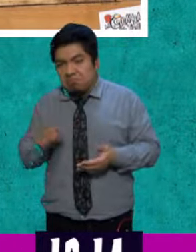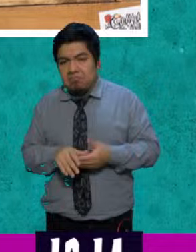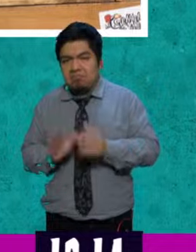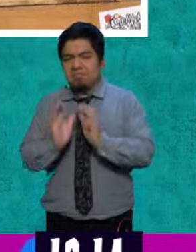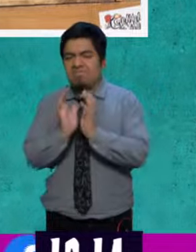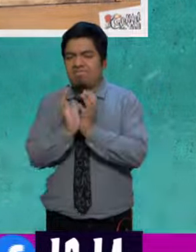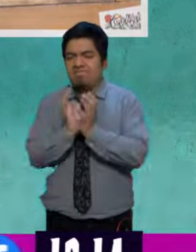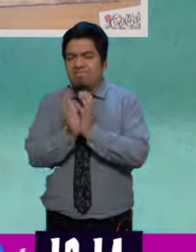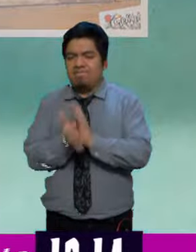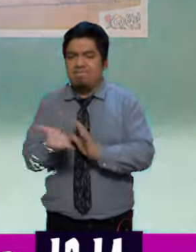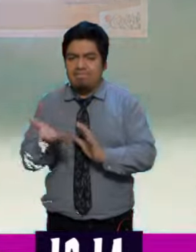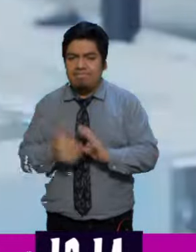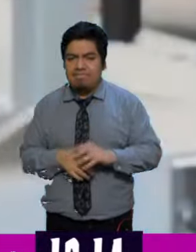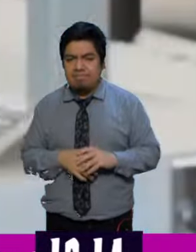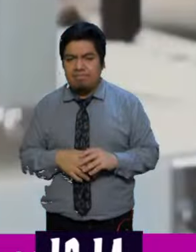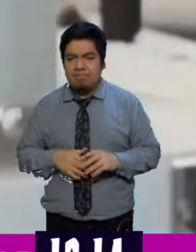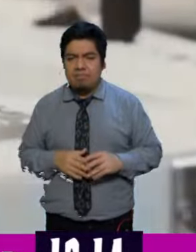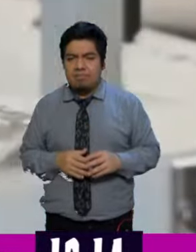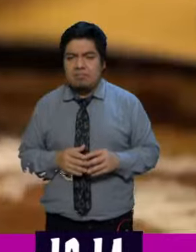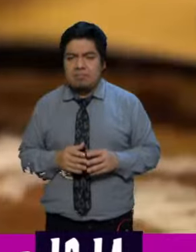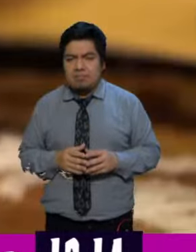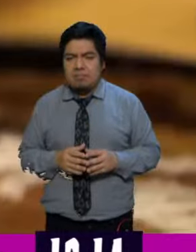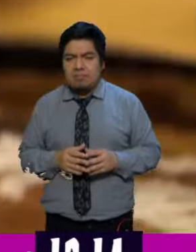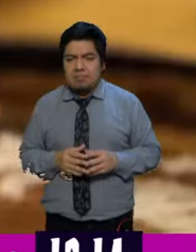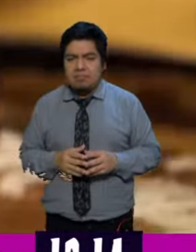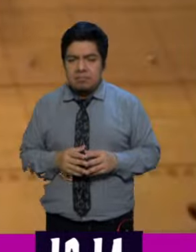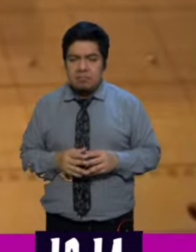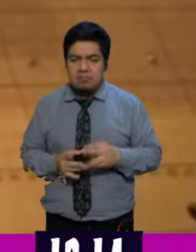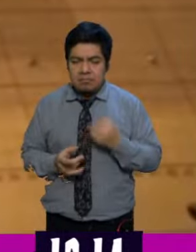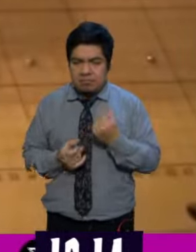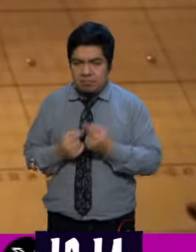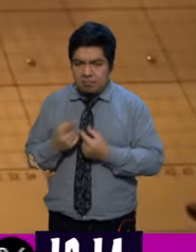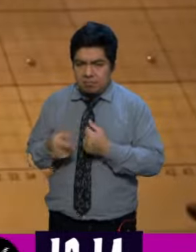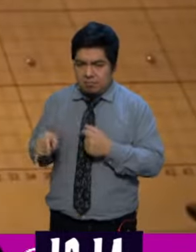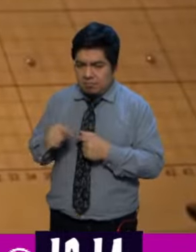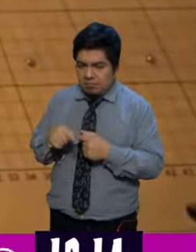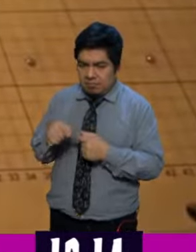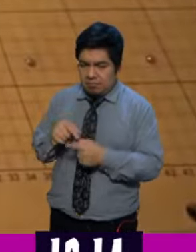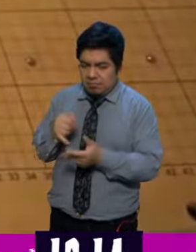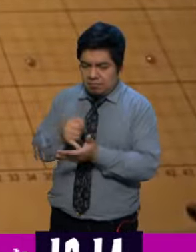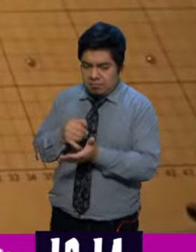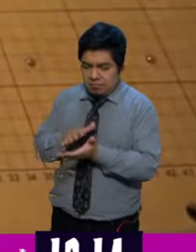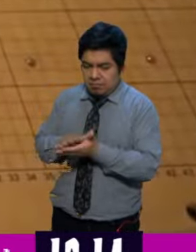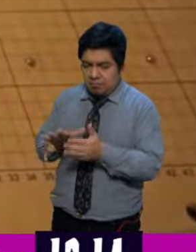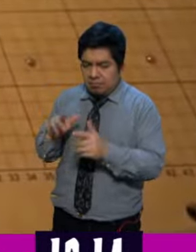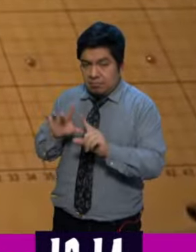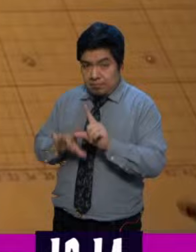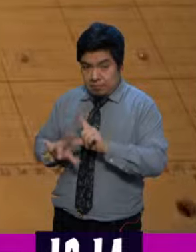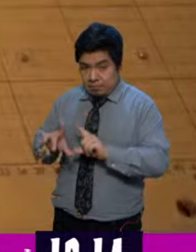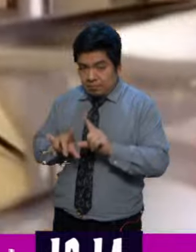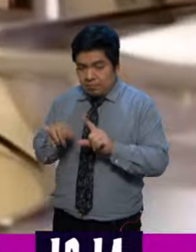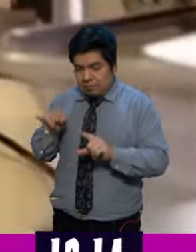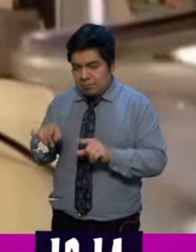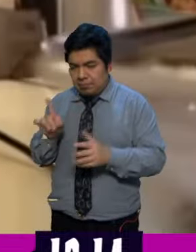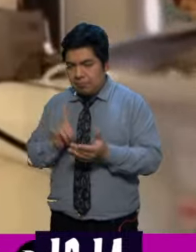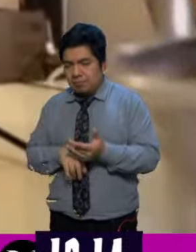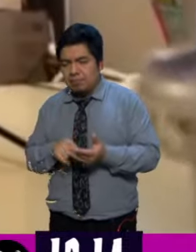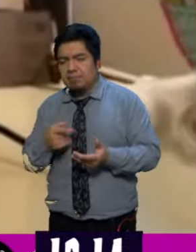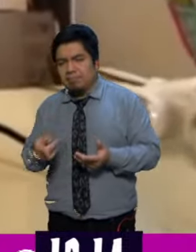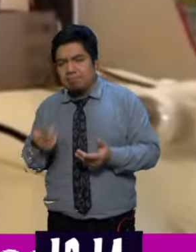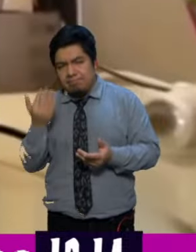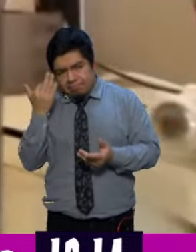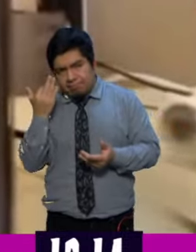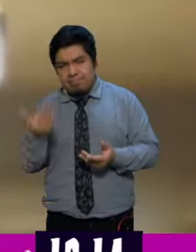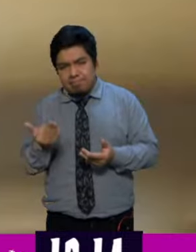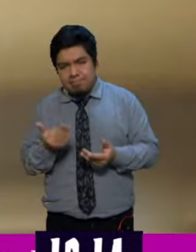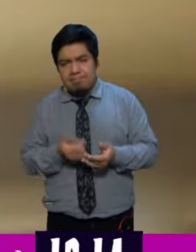pues siempre. ¿Te acuerdas que hablábamos de la carne cultivada en el laboratorio? Pues es una manera en que la están vendiendo. O sea, es